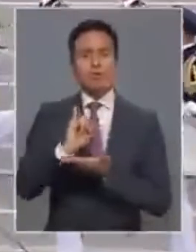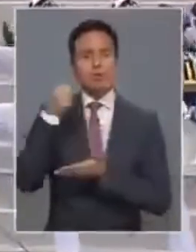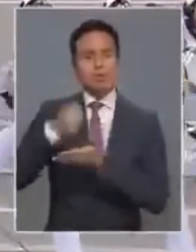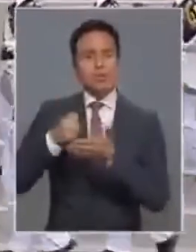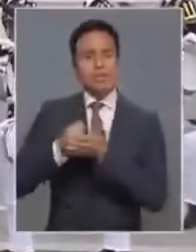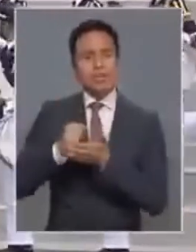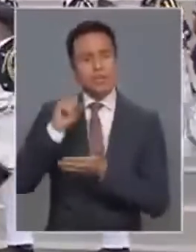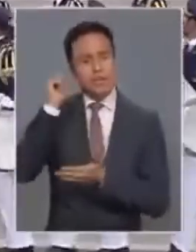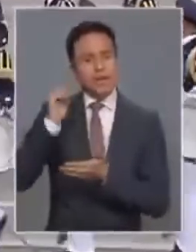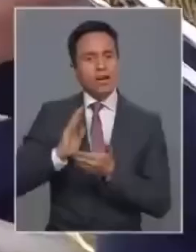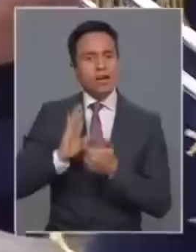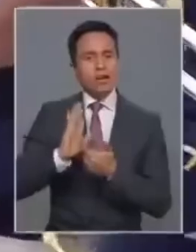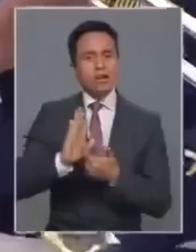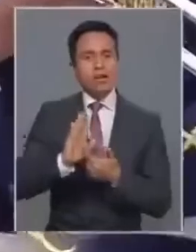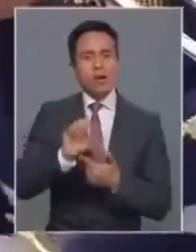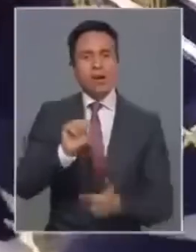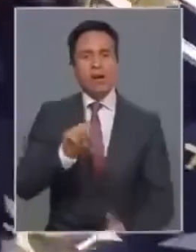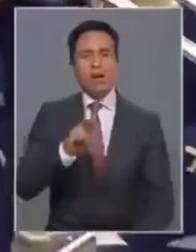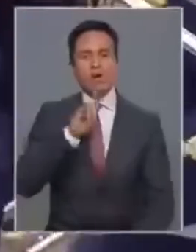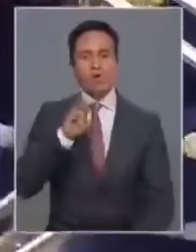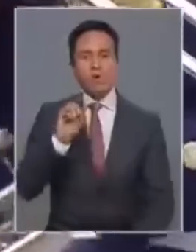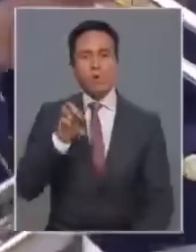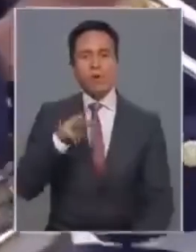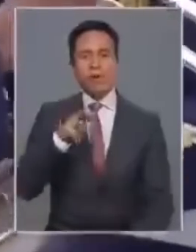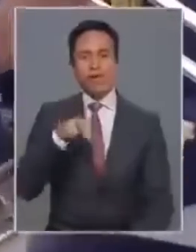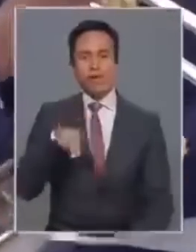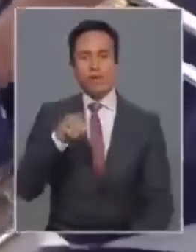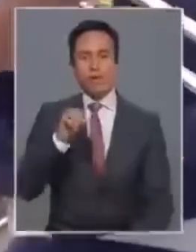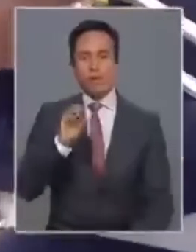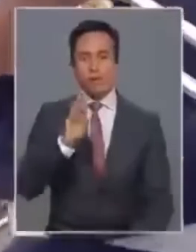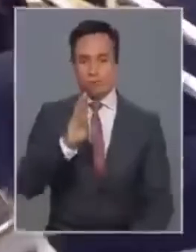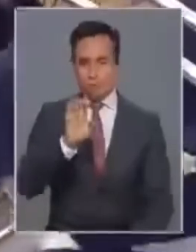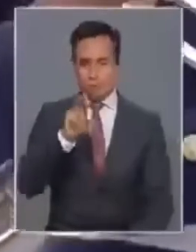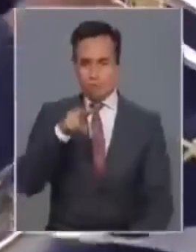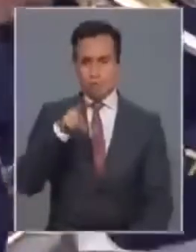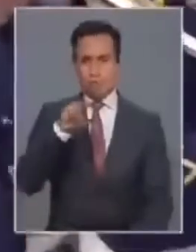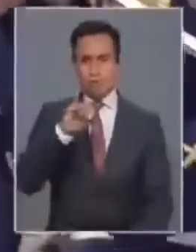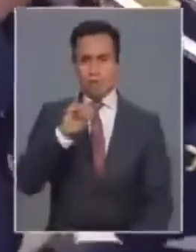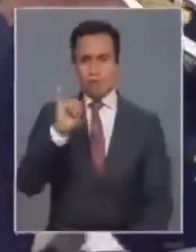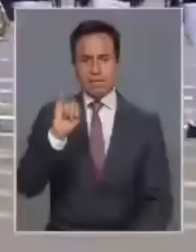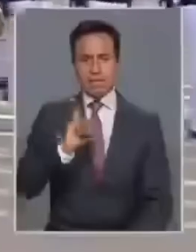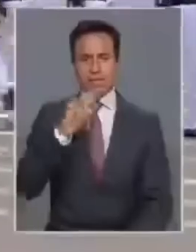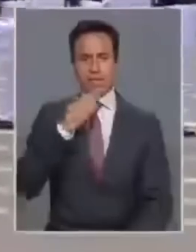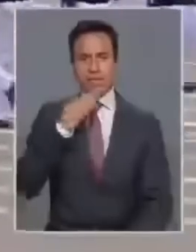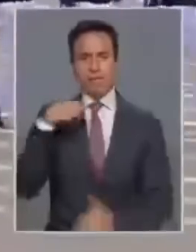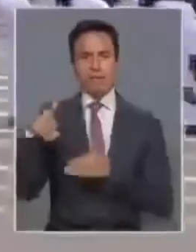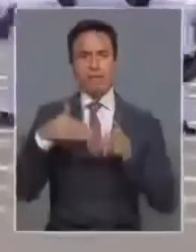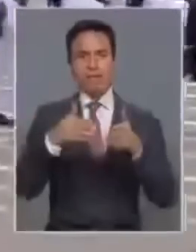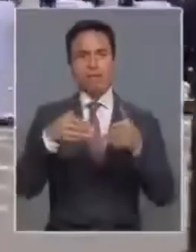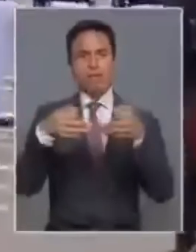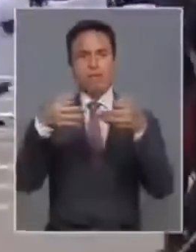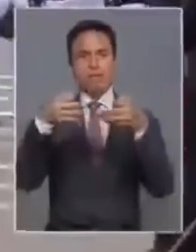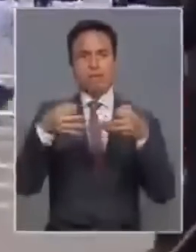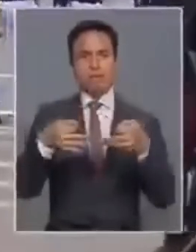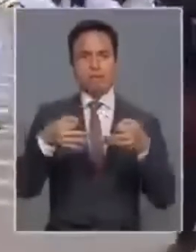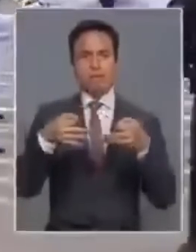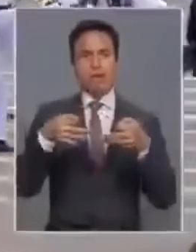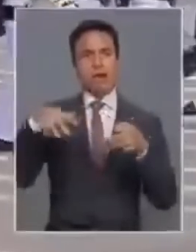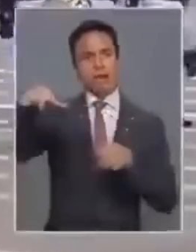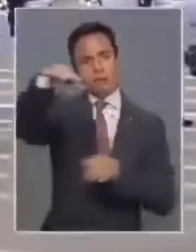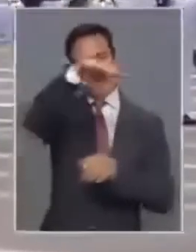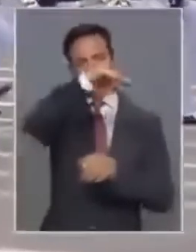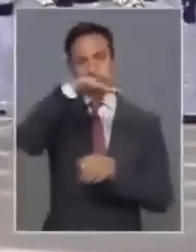aeronáutica chilena, el jugador Arturo Merino Benítez, viendo además hoy ir en la ruta de consolidar nuestra presencia en el